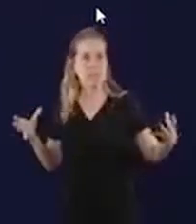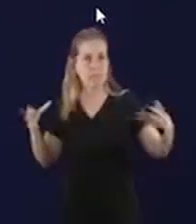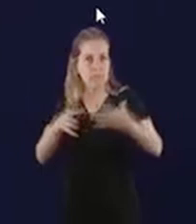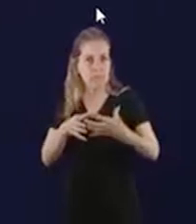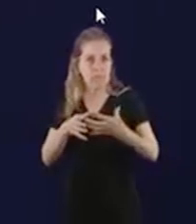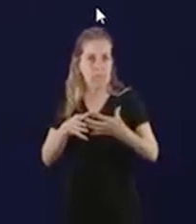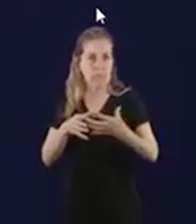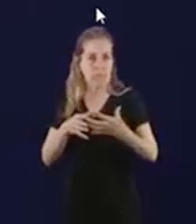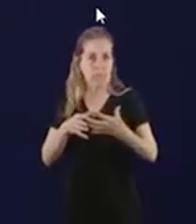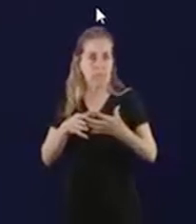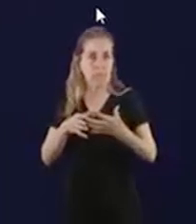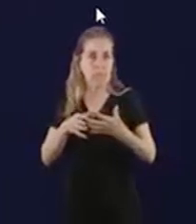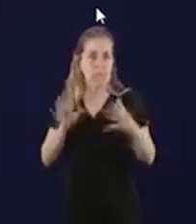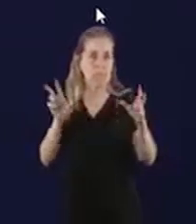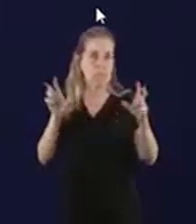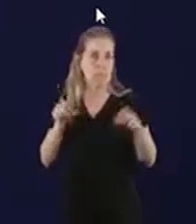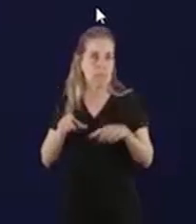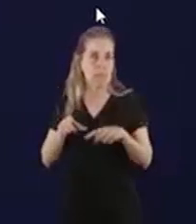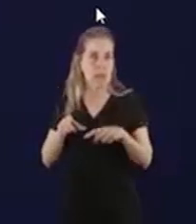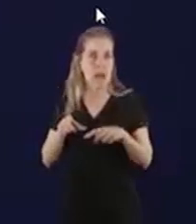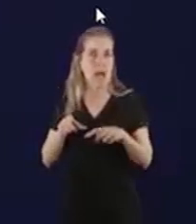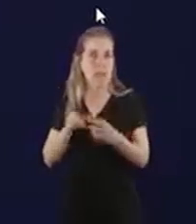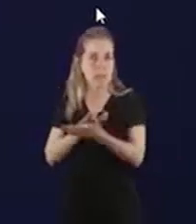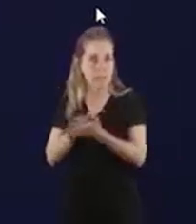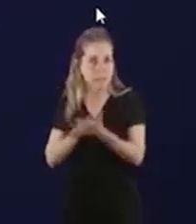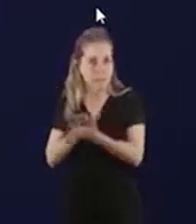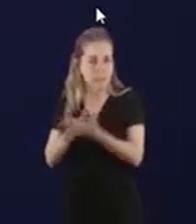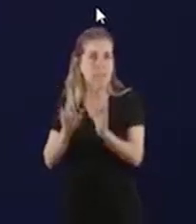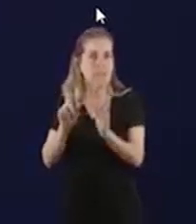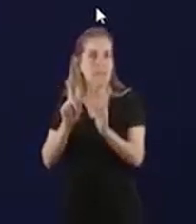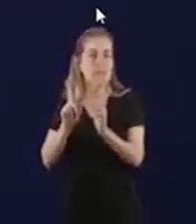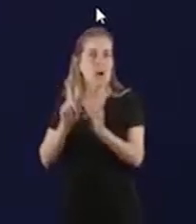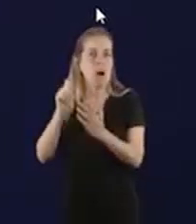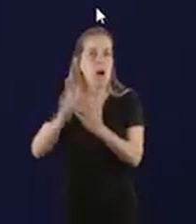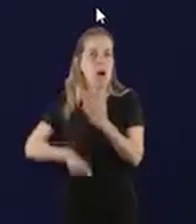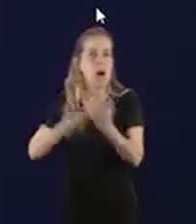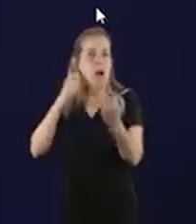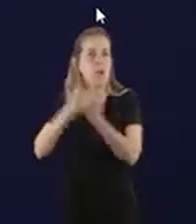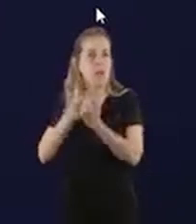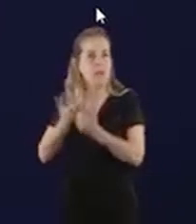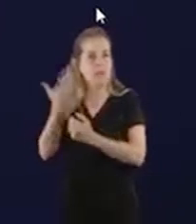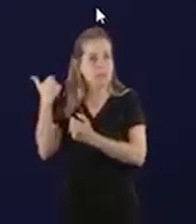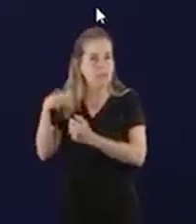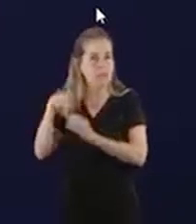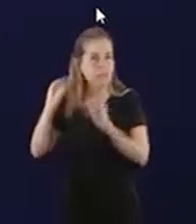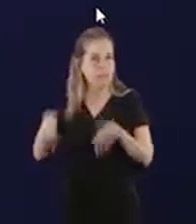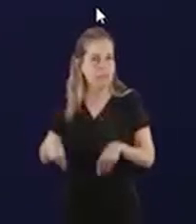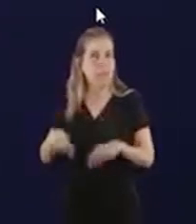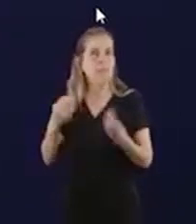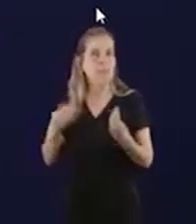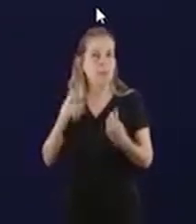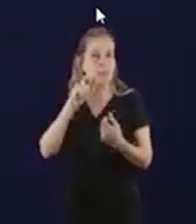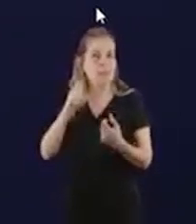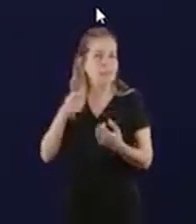eh que efectivamente se pueda reencauchar el acuerdo que claramente está caído por el incumplimiento